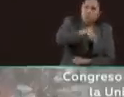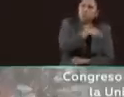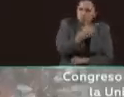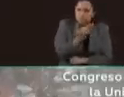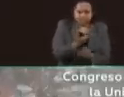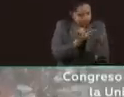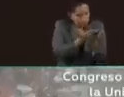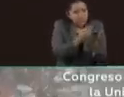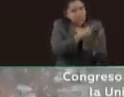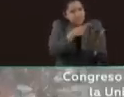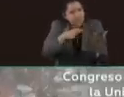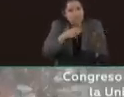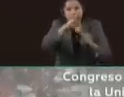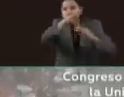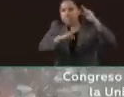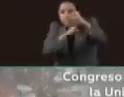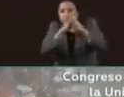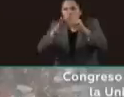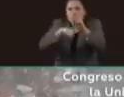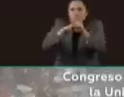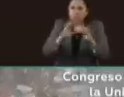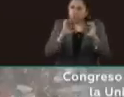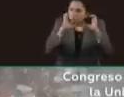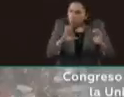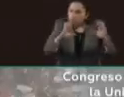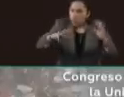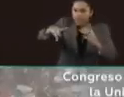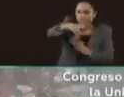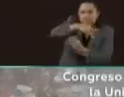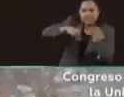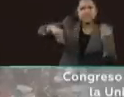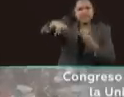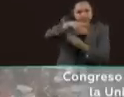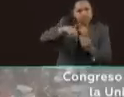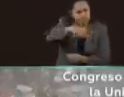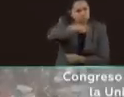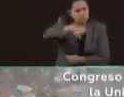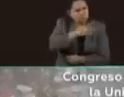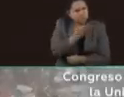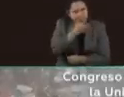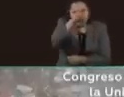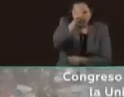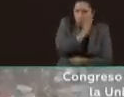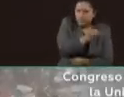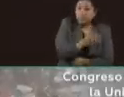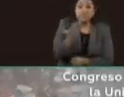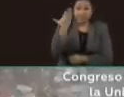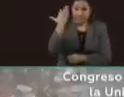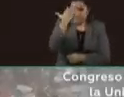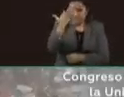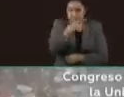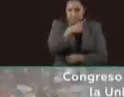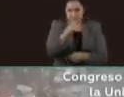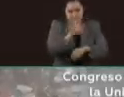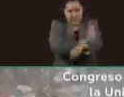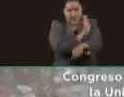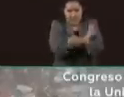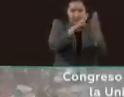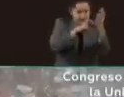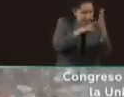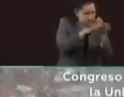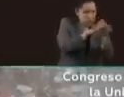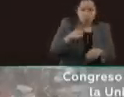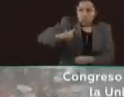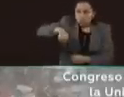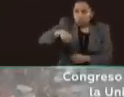de desarrollo sustentable. En 2008, en el marco de la discusión de una reforma energética, propusimos una nueva ley sobre energías